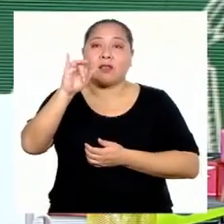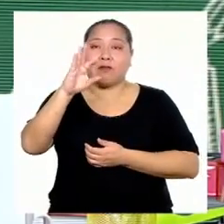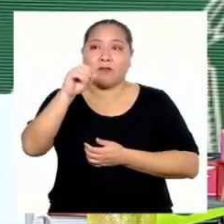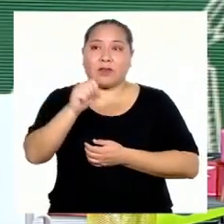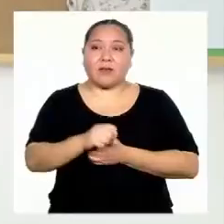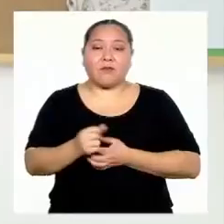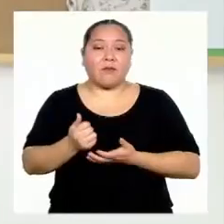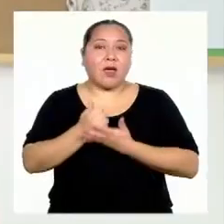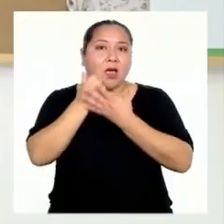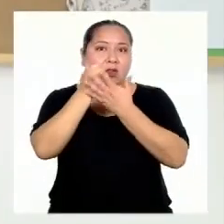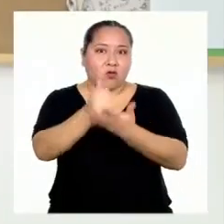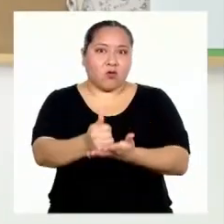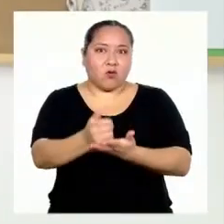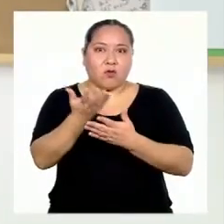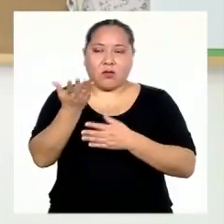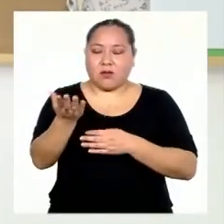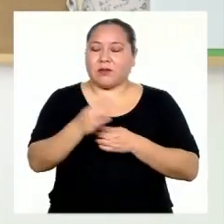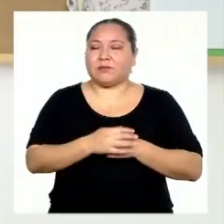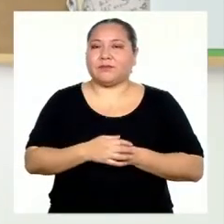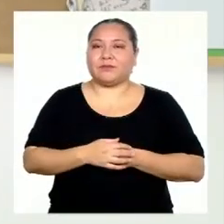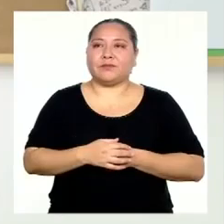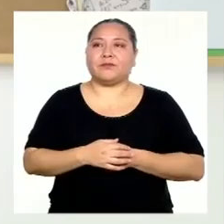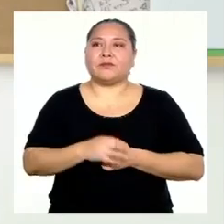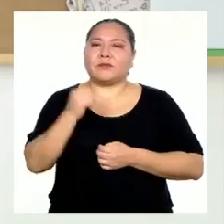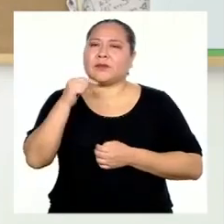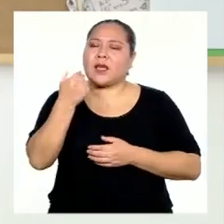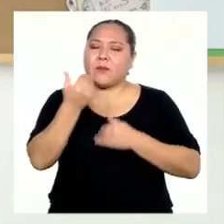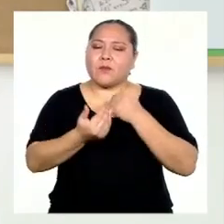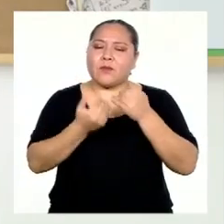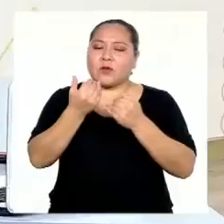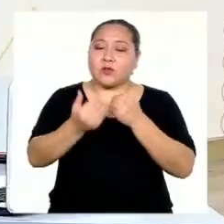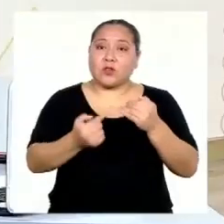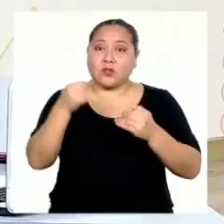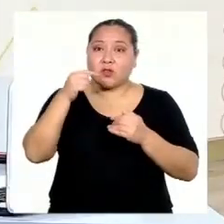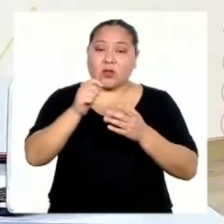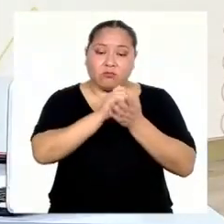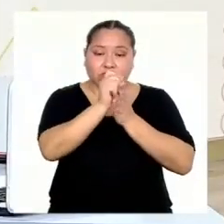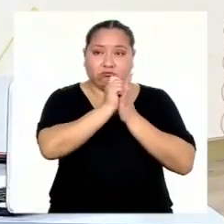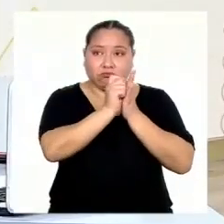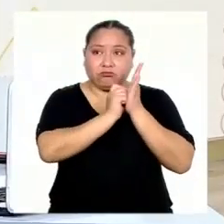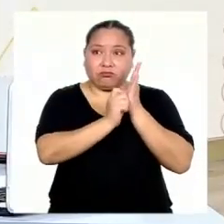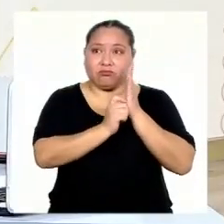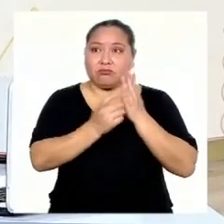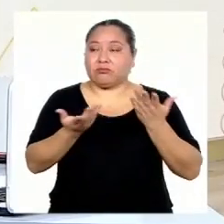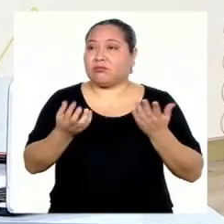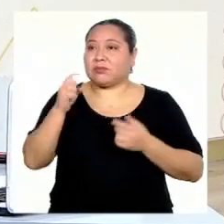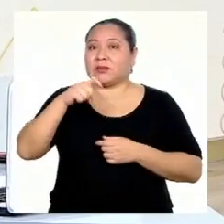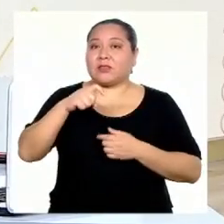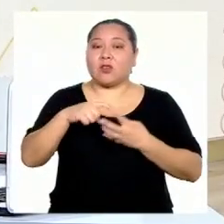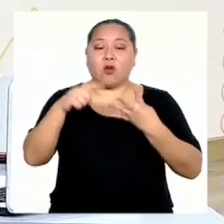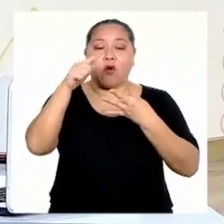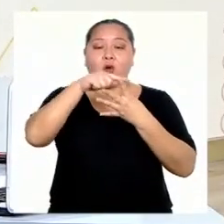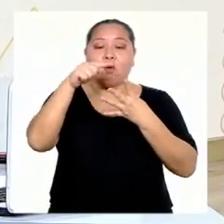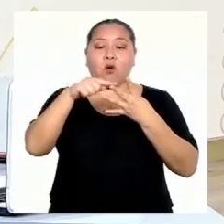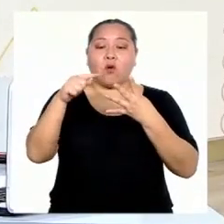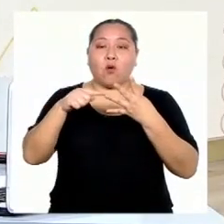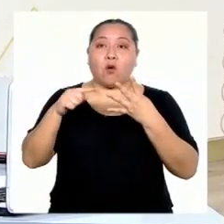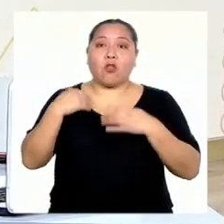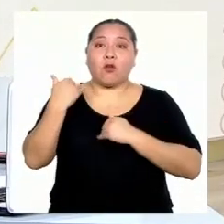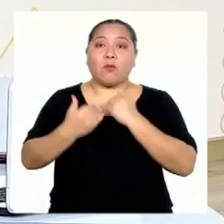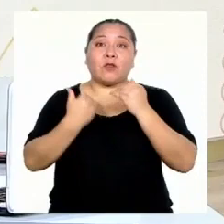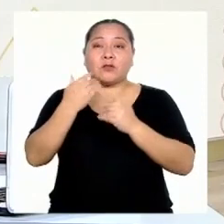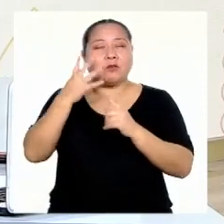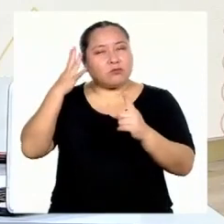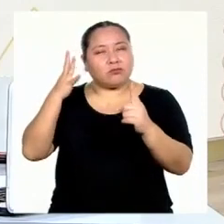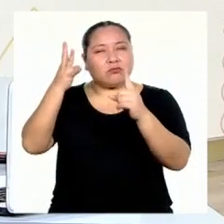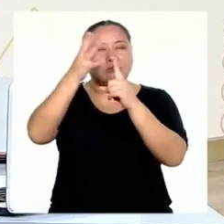bienestar emocional. Y el proceso que se sigue en la producción de todo texto. Entonces, vamos a seguir los 4 procesos para poder lograr nuestro